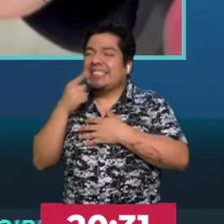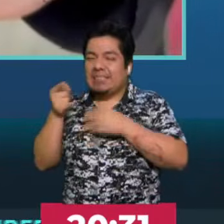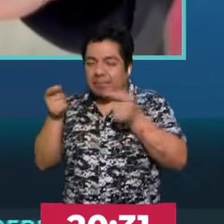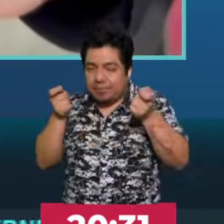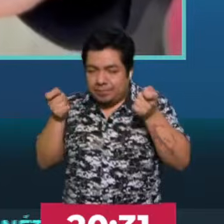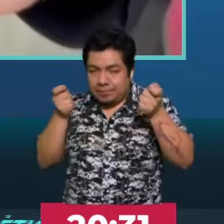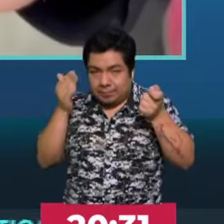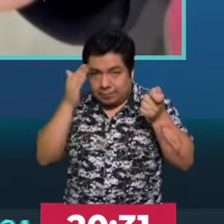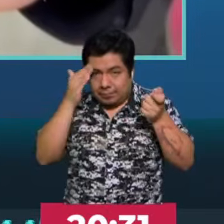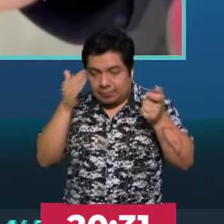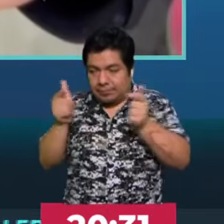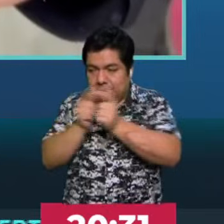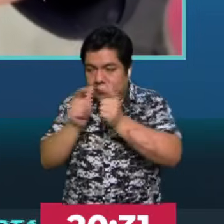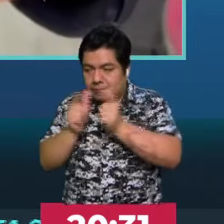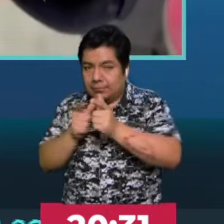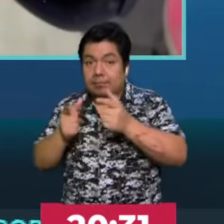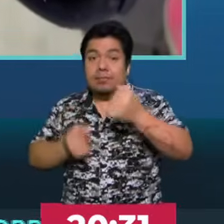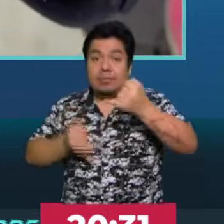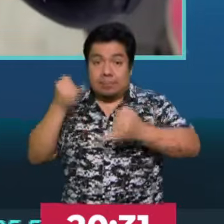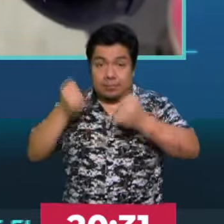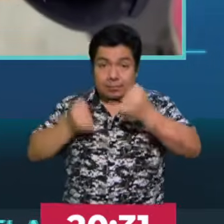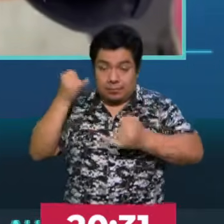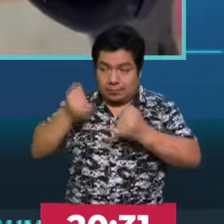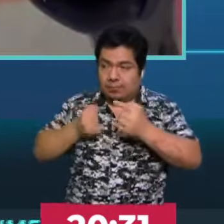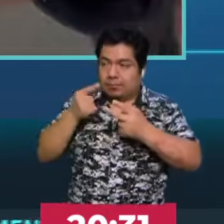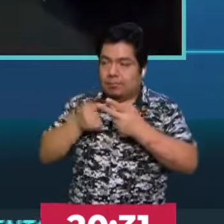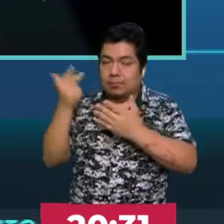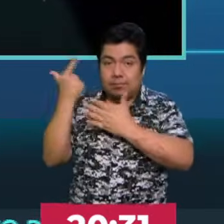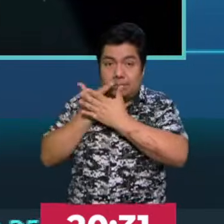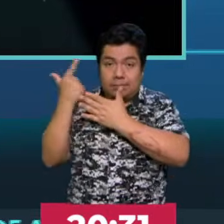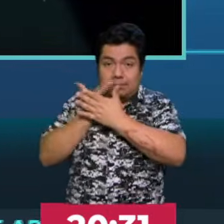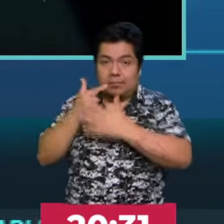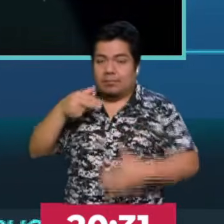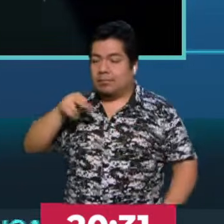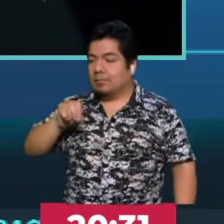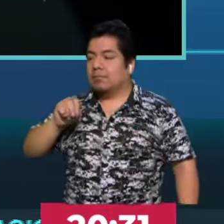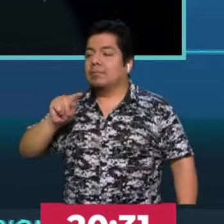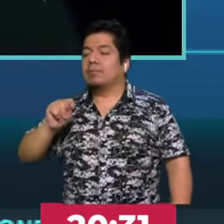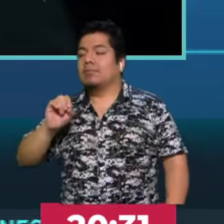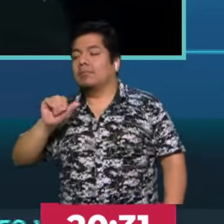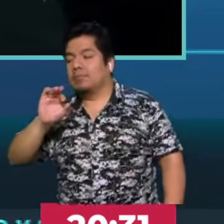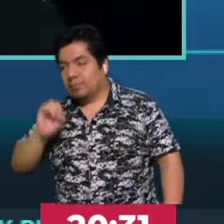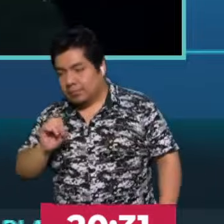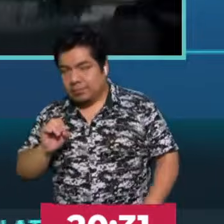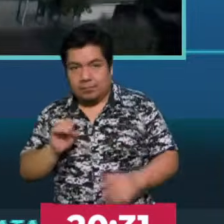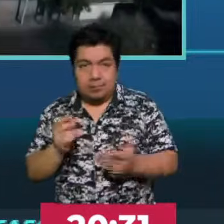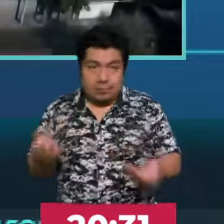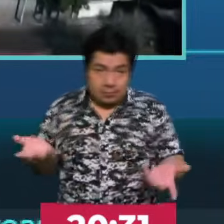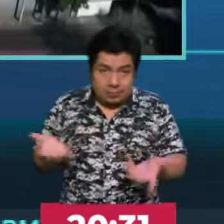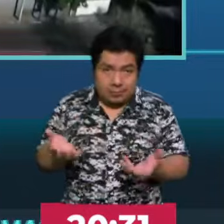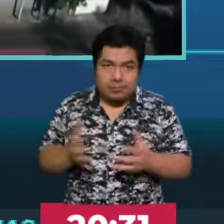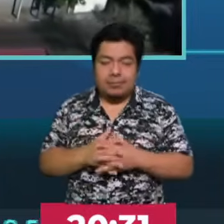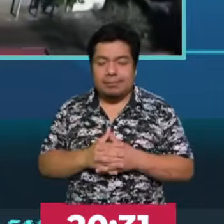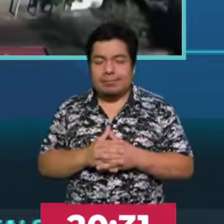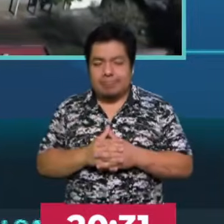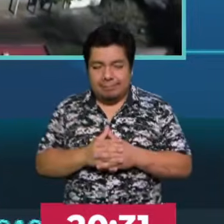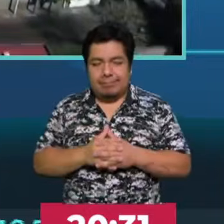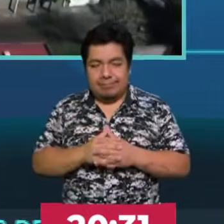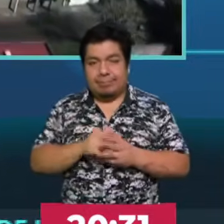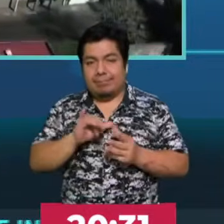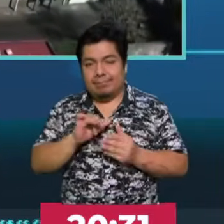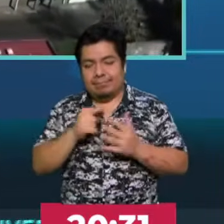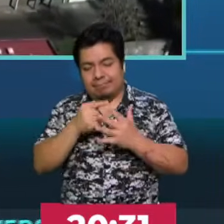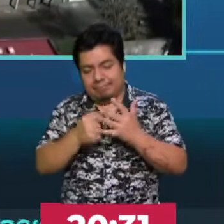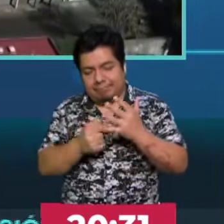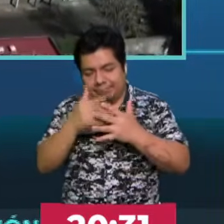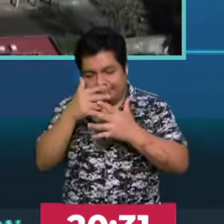esto conjunto con jueces, con notarios que le han dado forma a este proceso. Entonces, obviamente habría que detallar